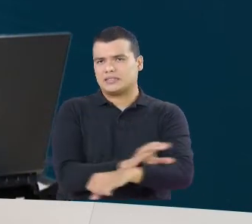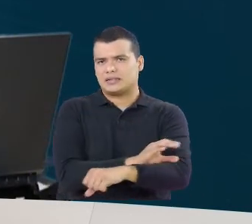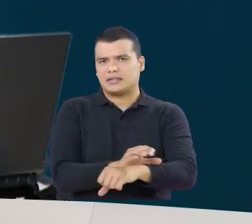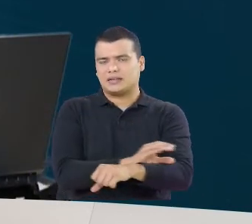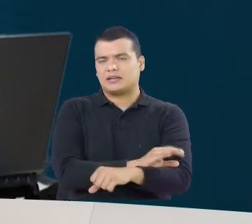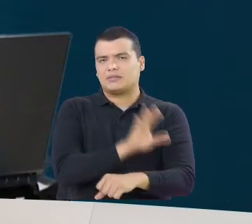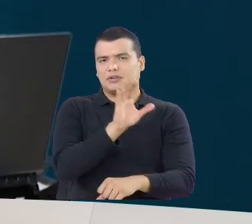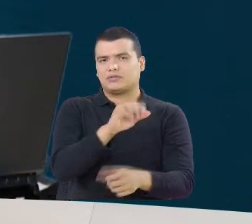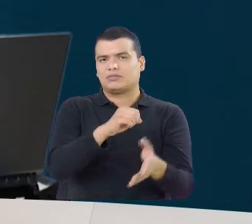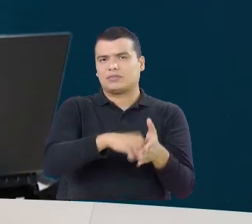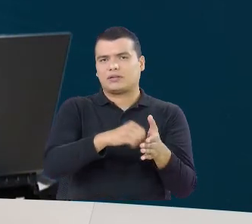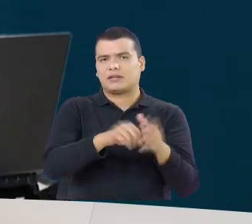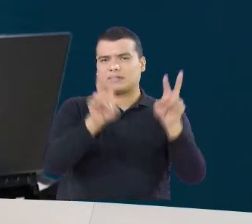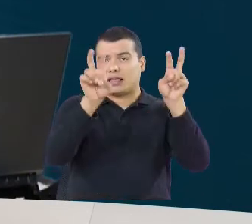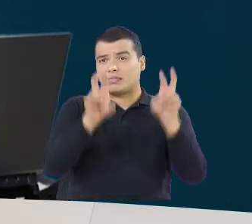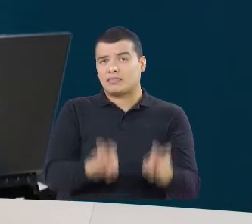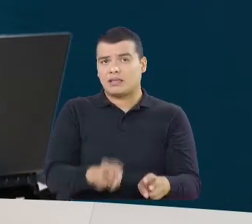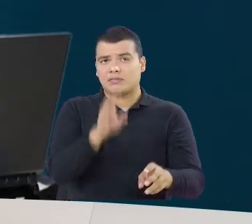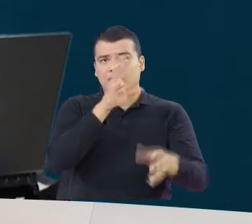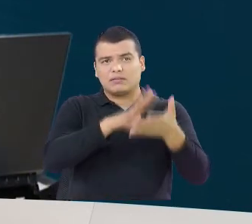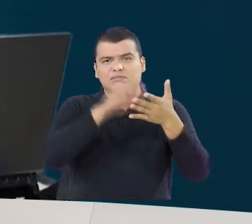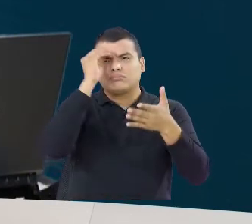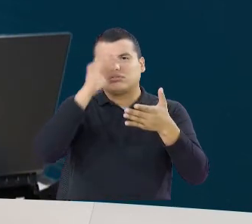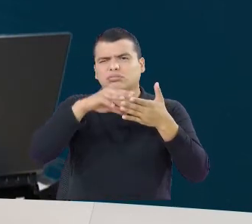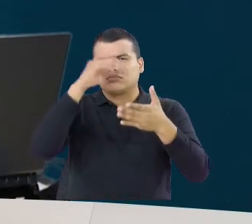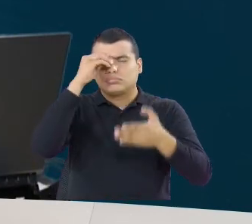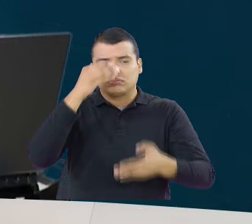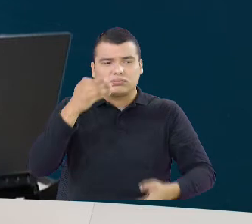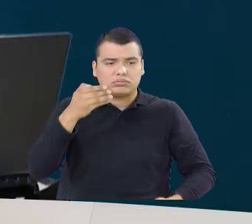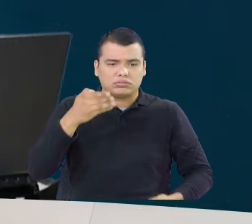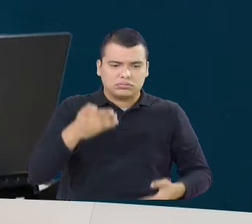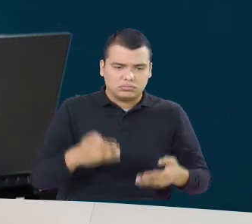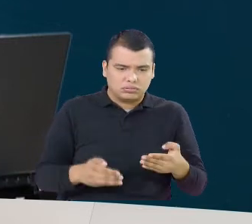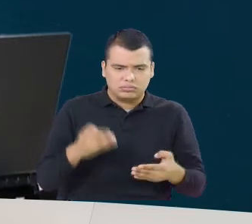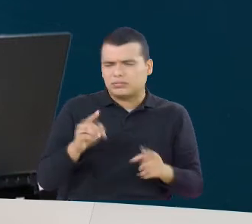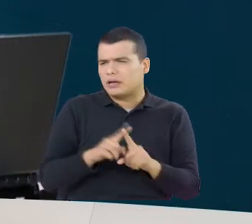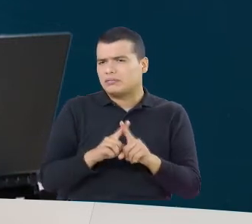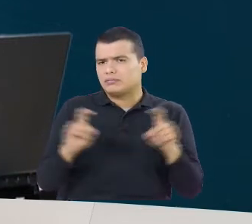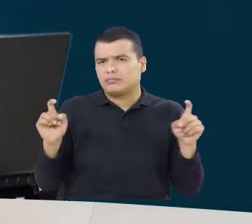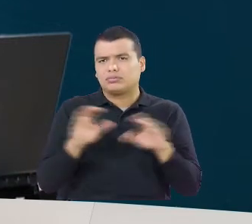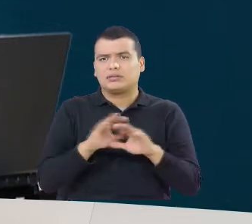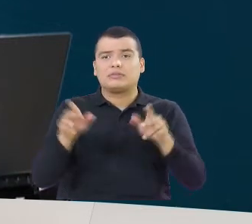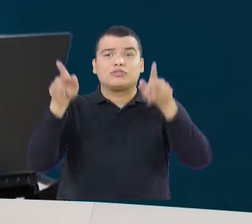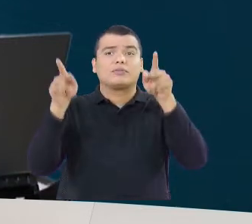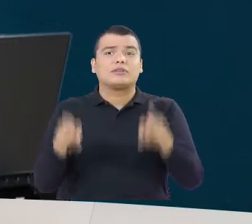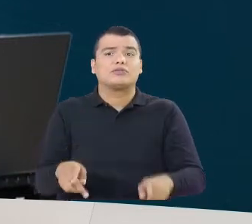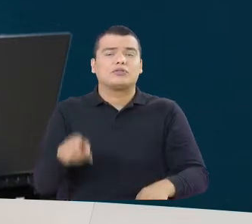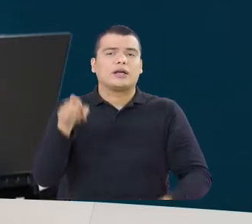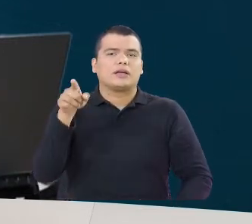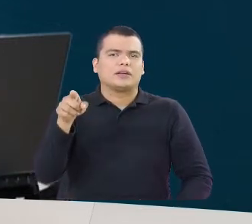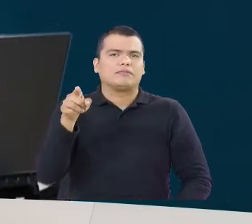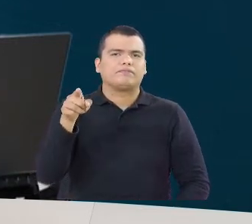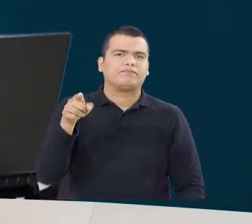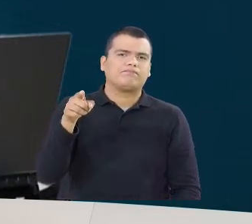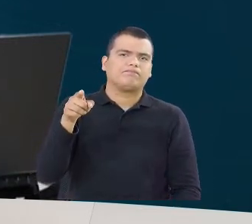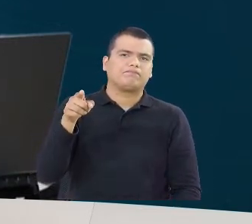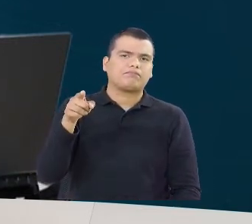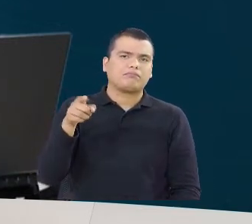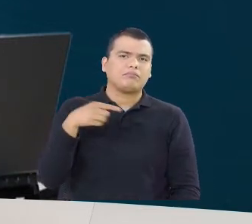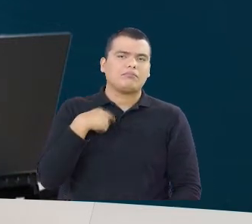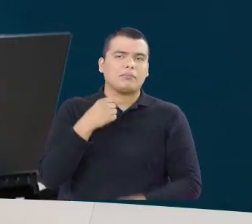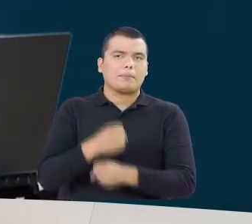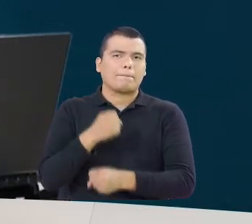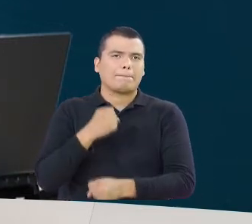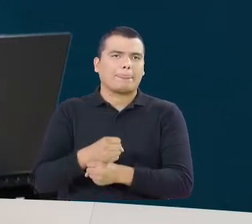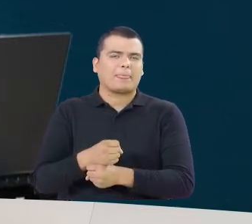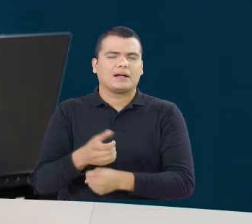sistemas tuviera que ver con robótica, no solo sistemas, porque una persona que deja la robótica a un